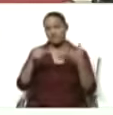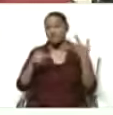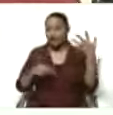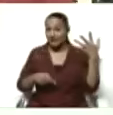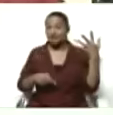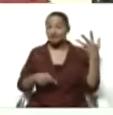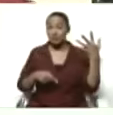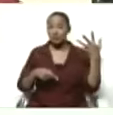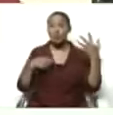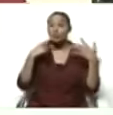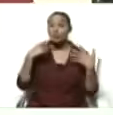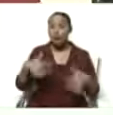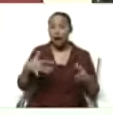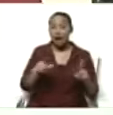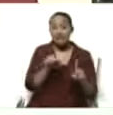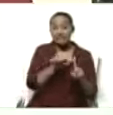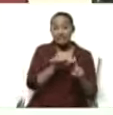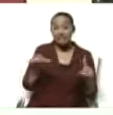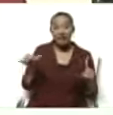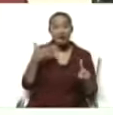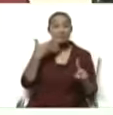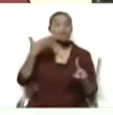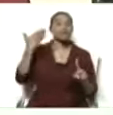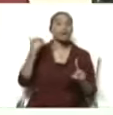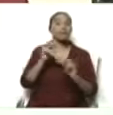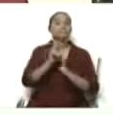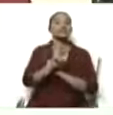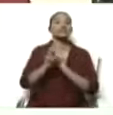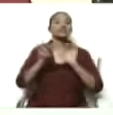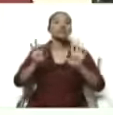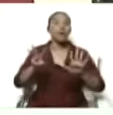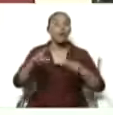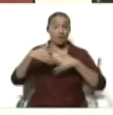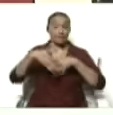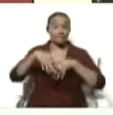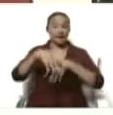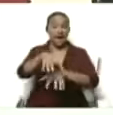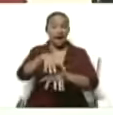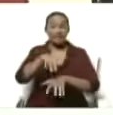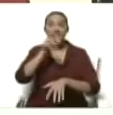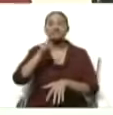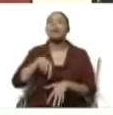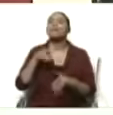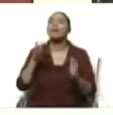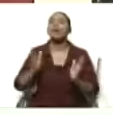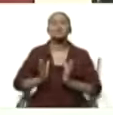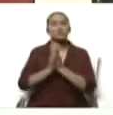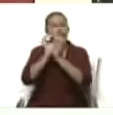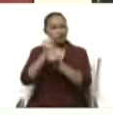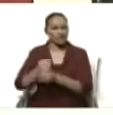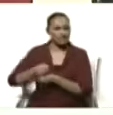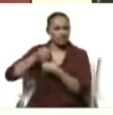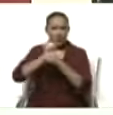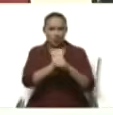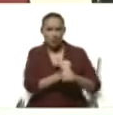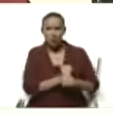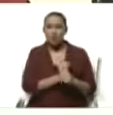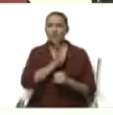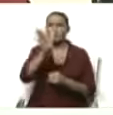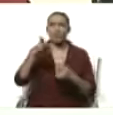marchas nosotros estuvimos por Bolívar estuvimos por tucupita en lo personal delsy Jorge hubo